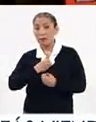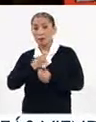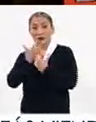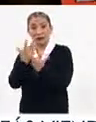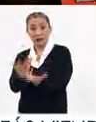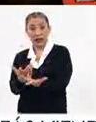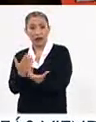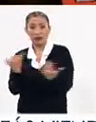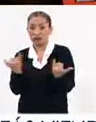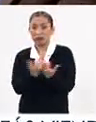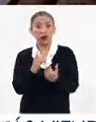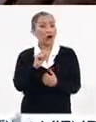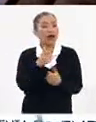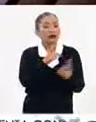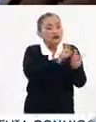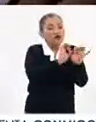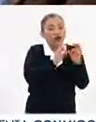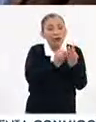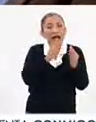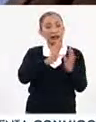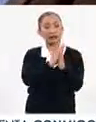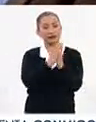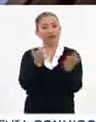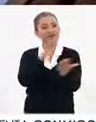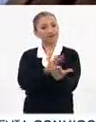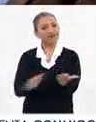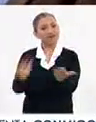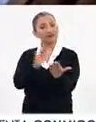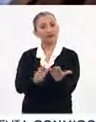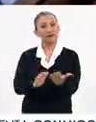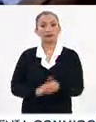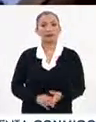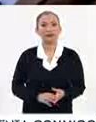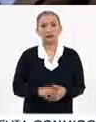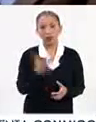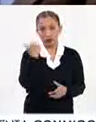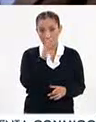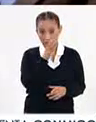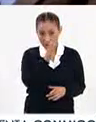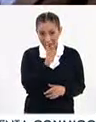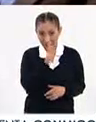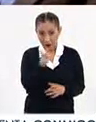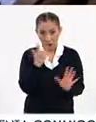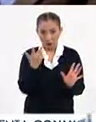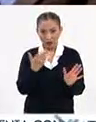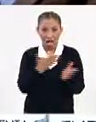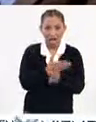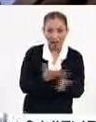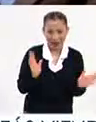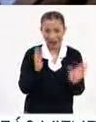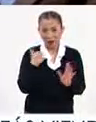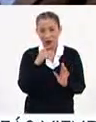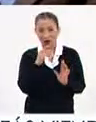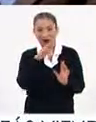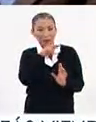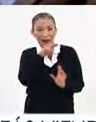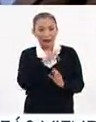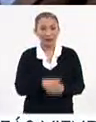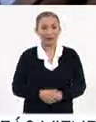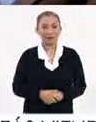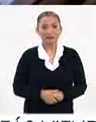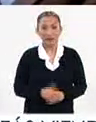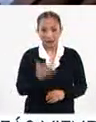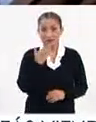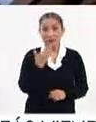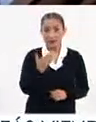es no es un género, es la literatura. Es la literatura. No sé si te contesté, creo que fue un poco atrevido, me lancé un poco a matar.